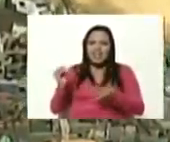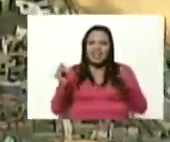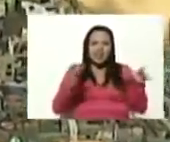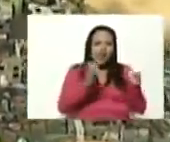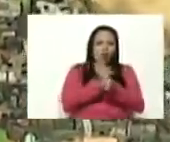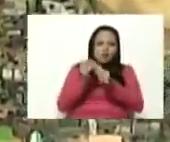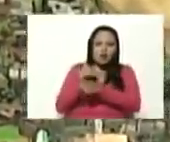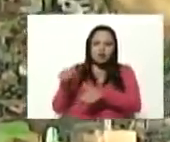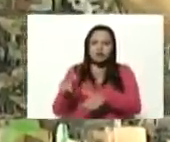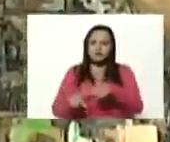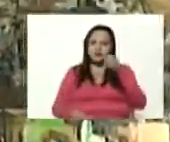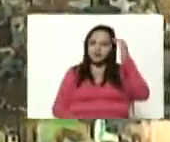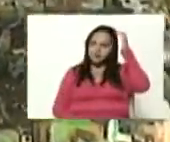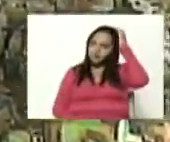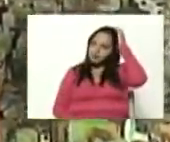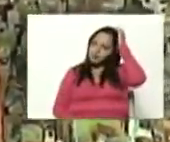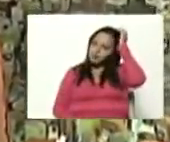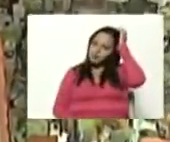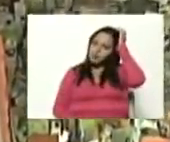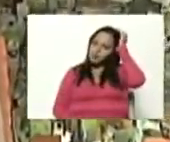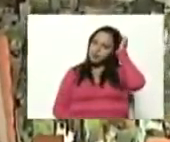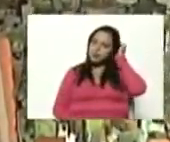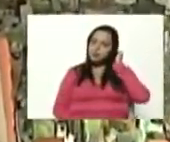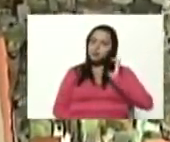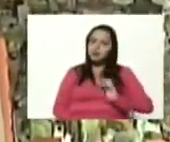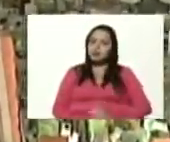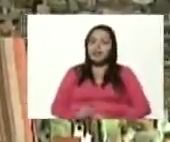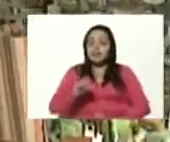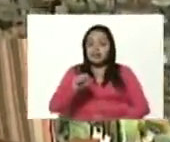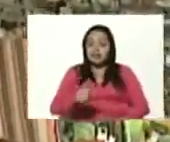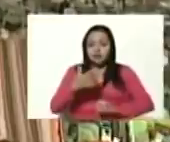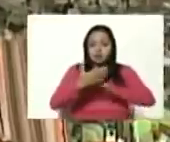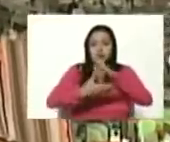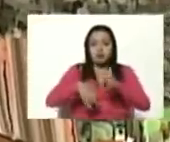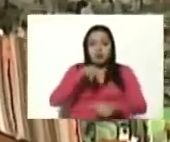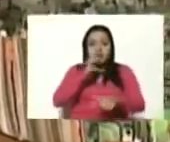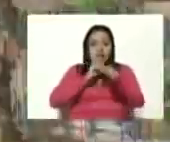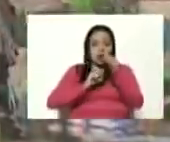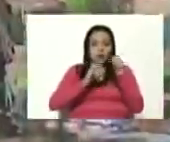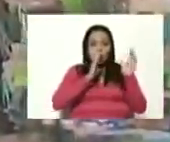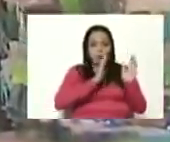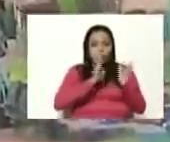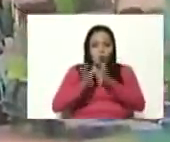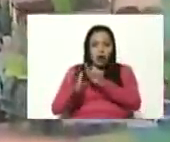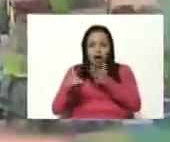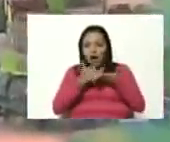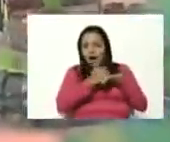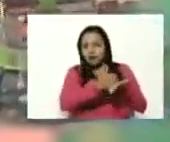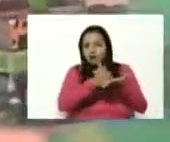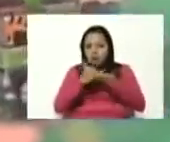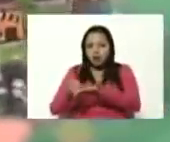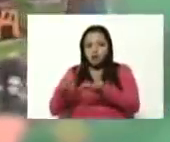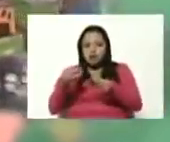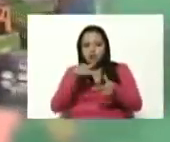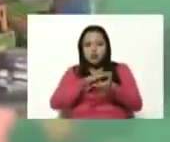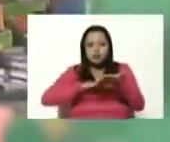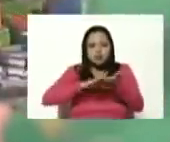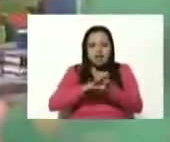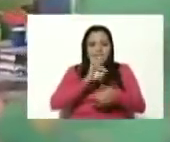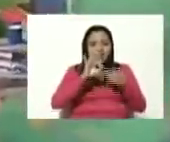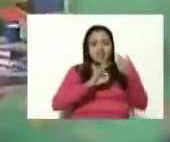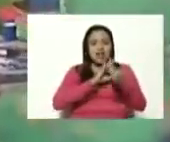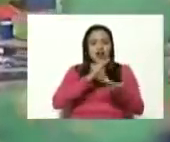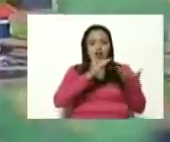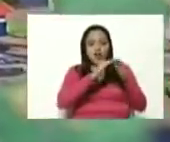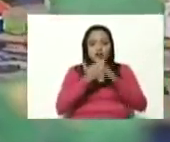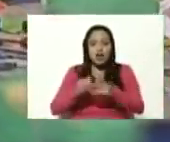allí? Bueno, principalmente los problemas del agua, nos organizamos y ayudamos a que arreglaran entre las 3 comunas,